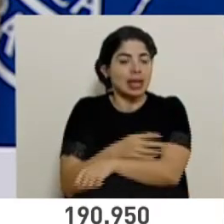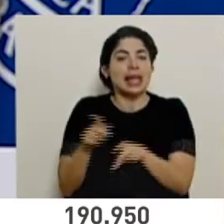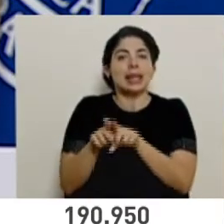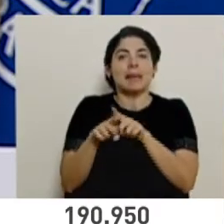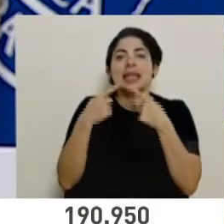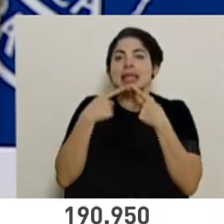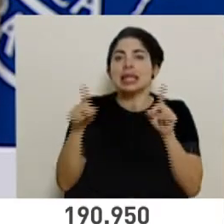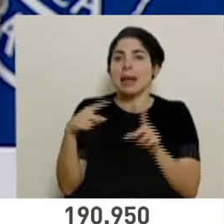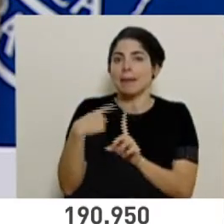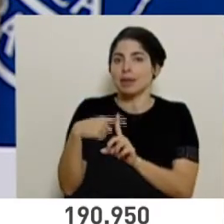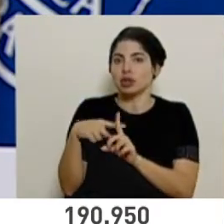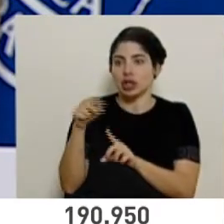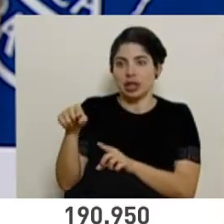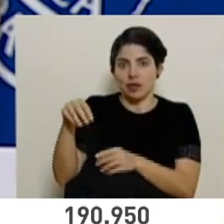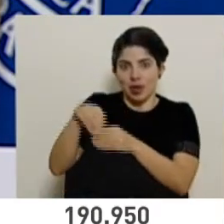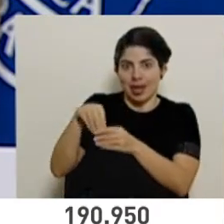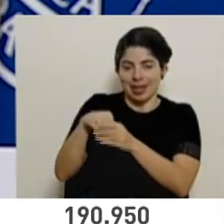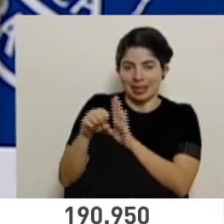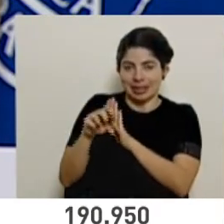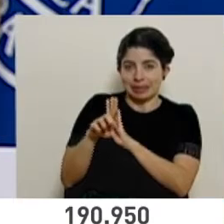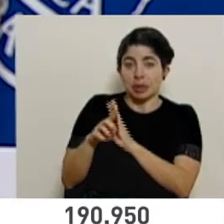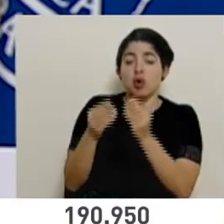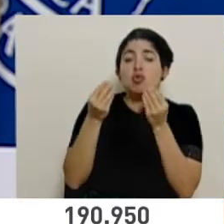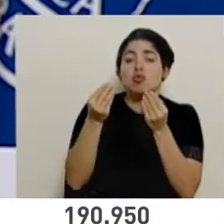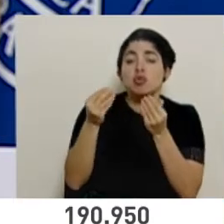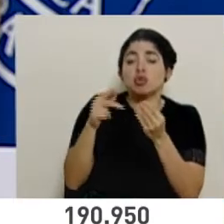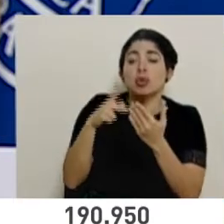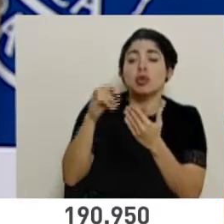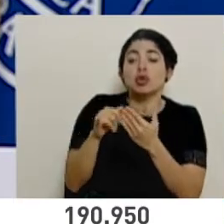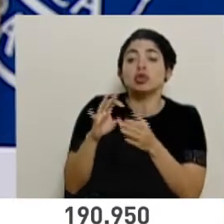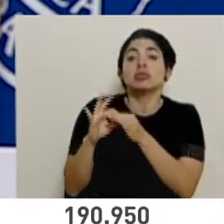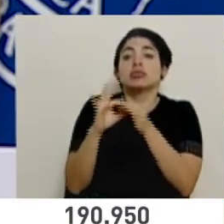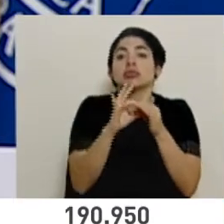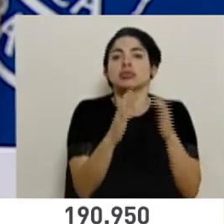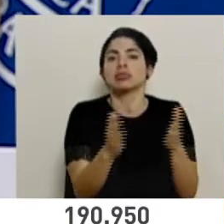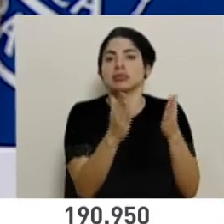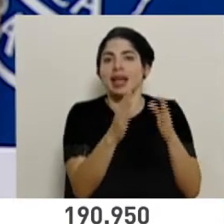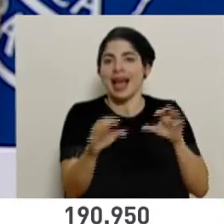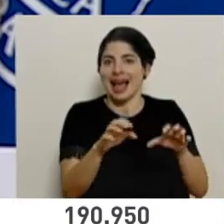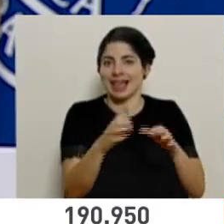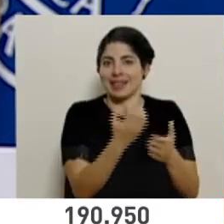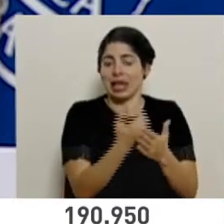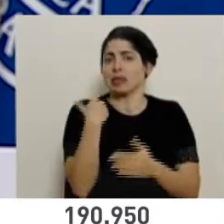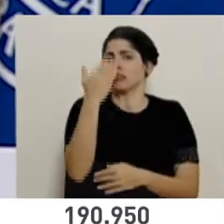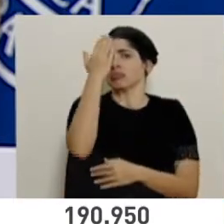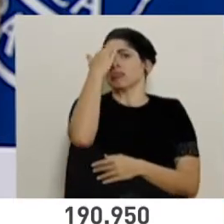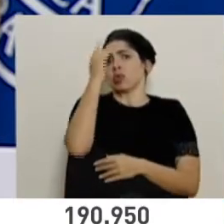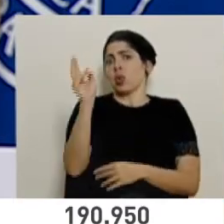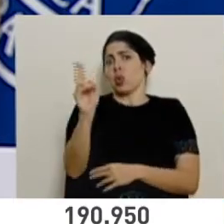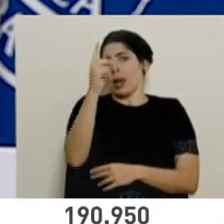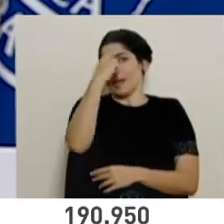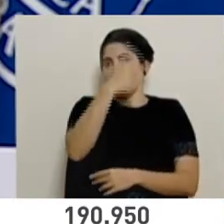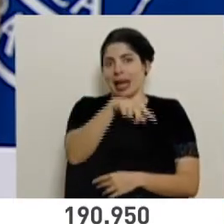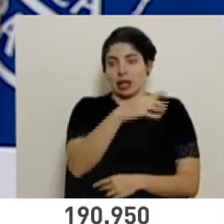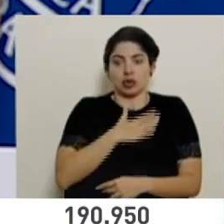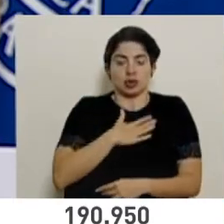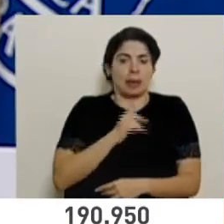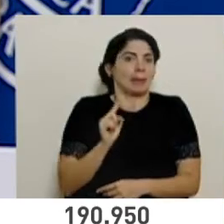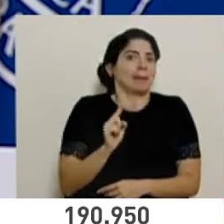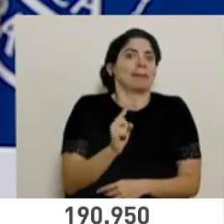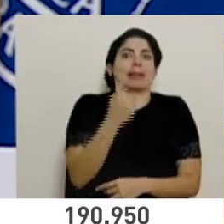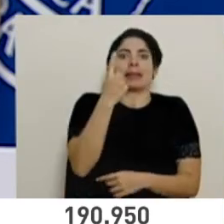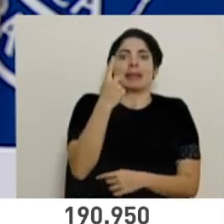dictámenes positivos. Muchos de ellos son proyectos de reactivación y no cabe duda que son urgentísimos para el sector. Yo soy el primero